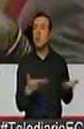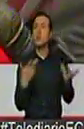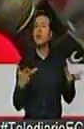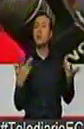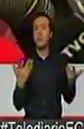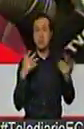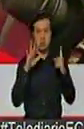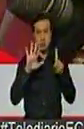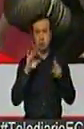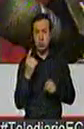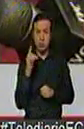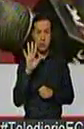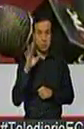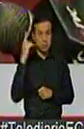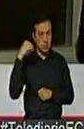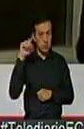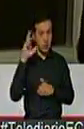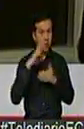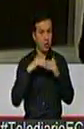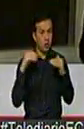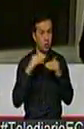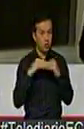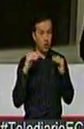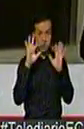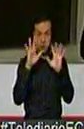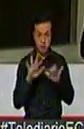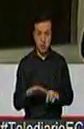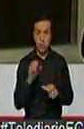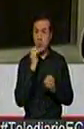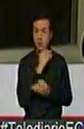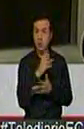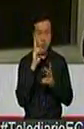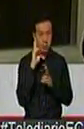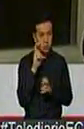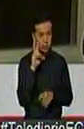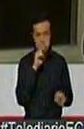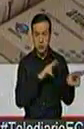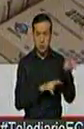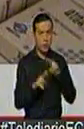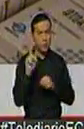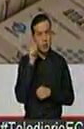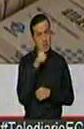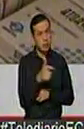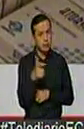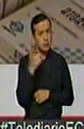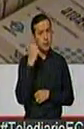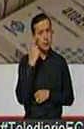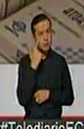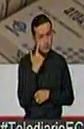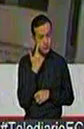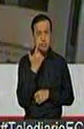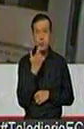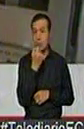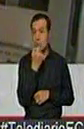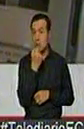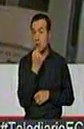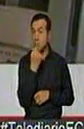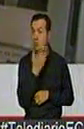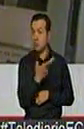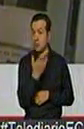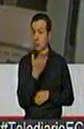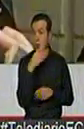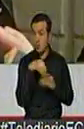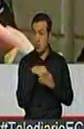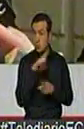a 6,5 millones de dólares. La secretaria añadió que la investigación de fiscalía deberá determinar si los fármacos ingresaron o no